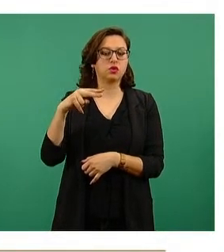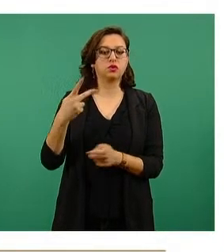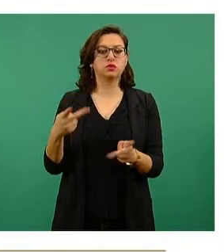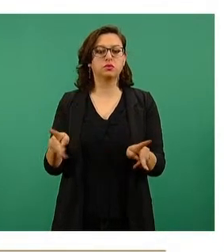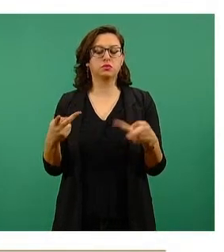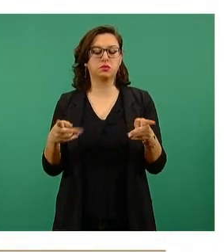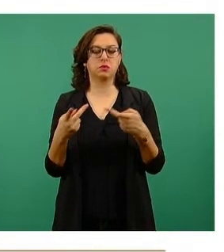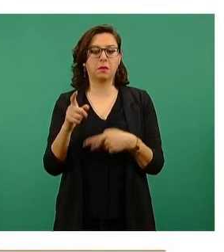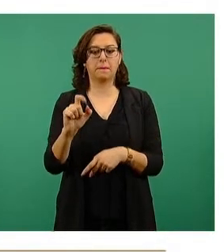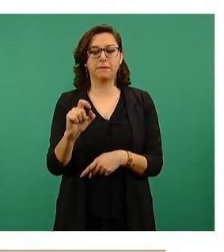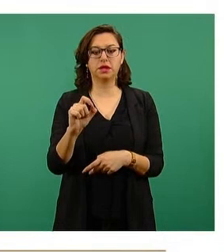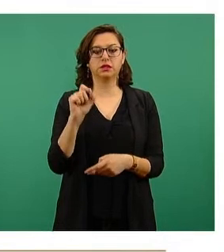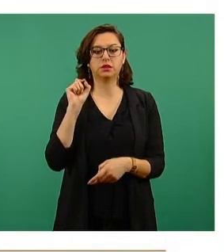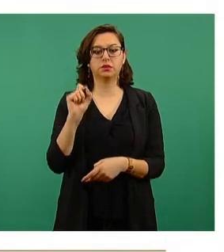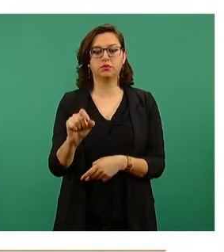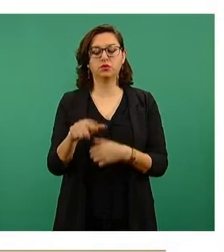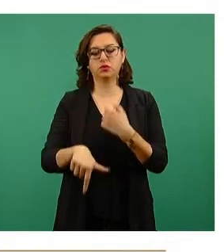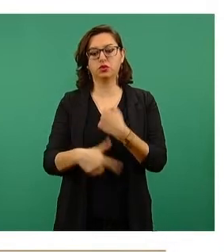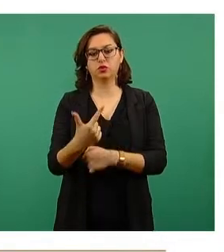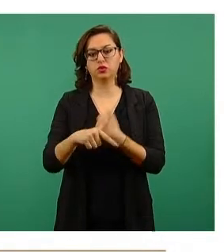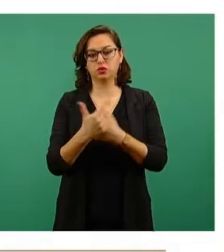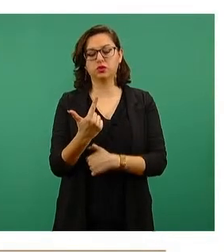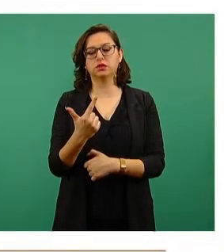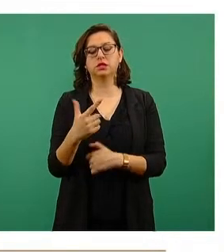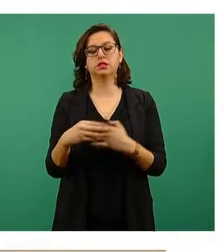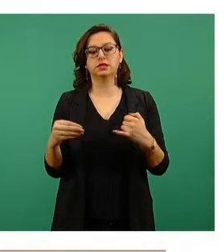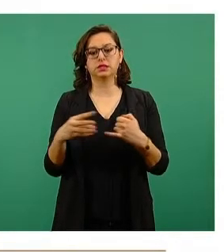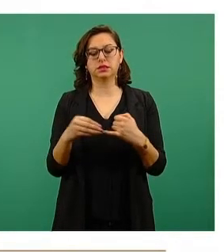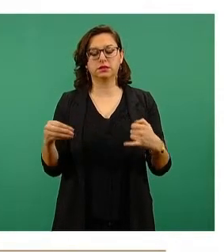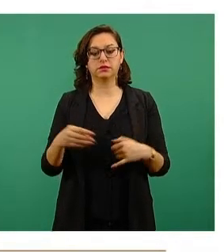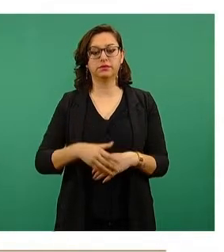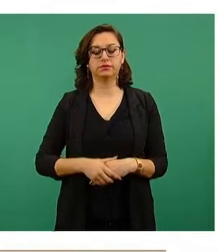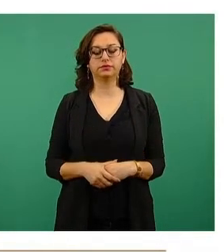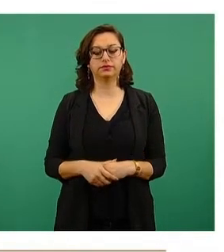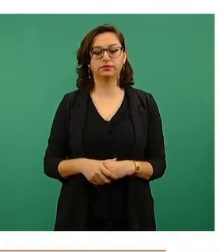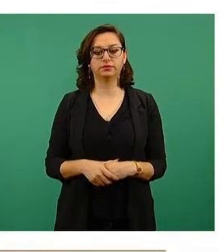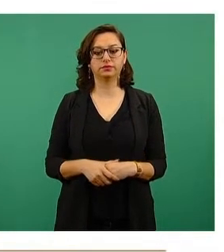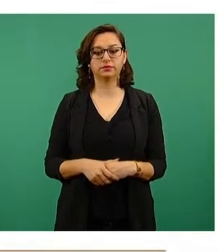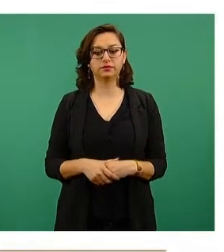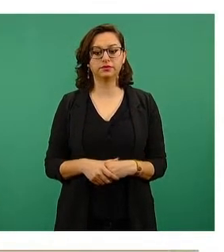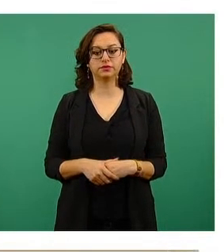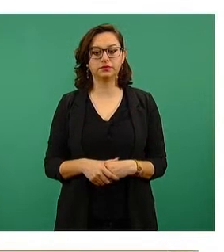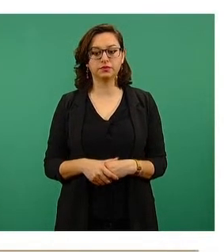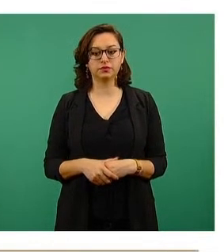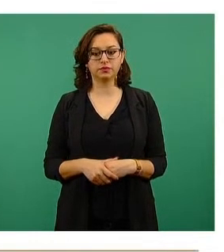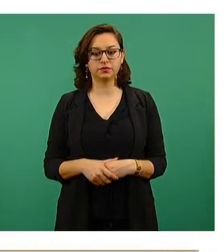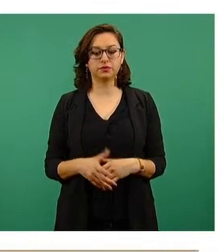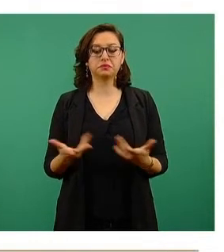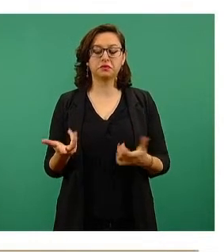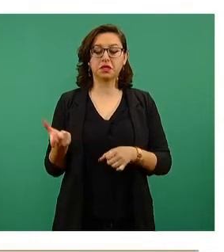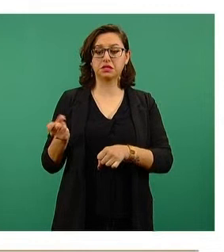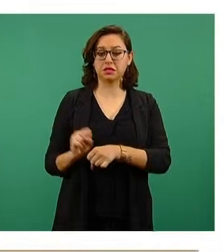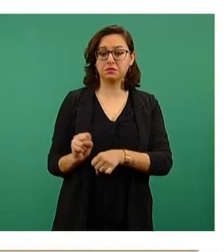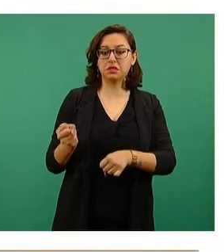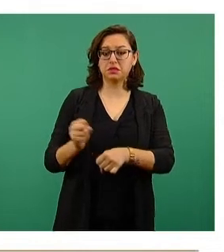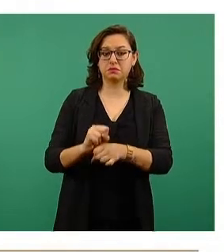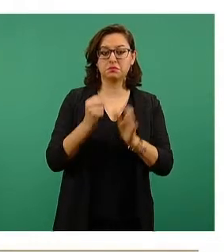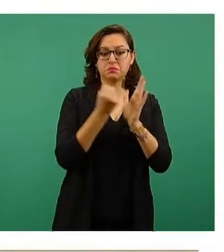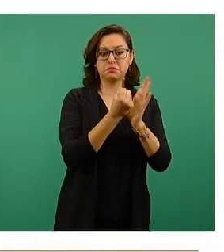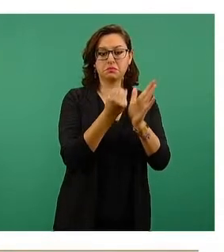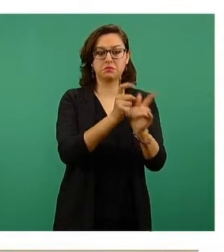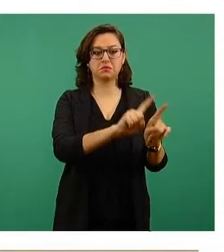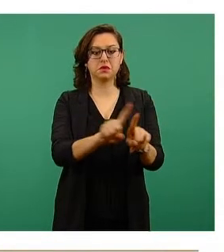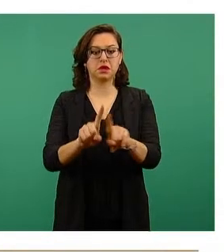al público de 20 pesos con 12 centavos por litro. Respecto a los indicadores de ganancias semanales por marca,